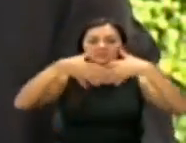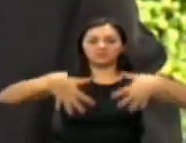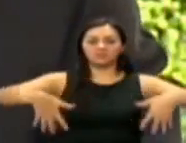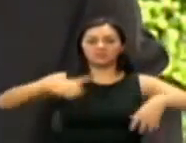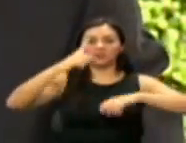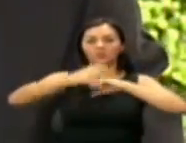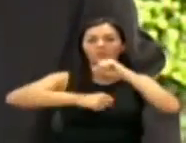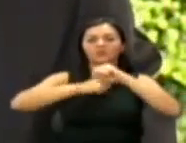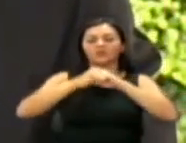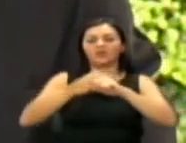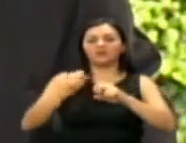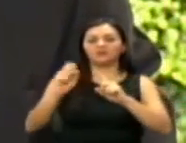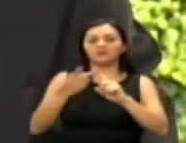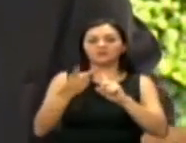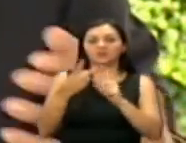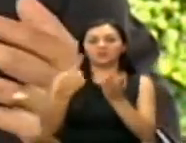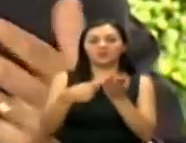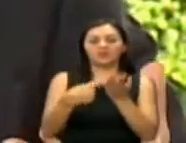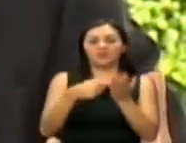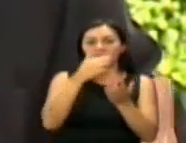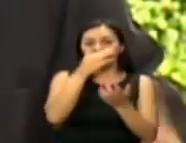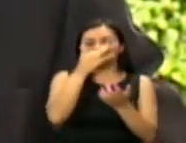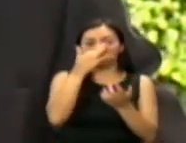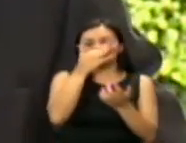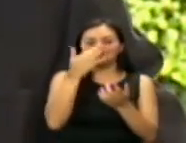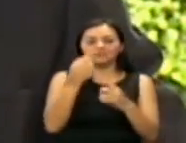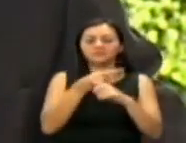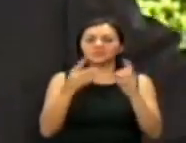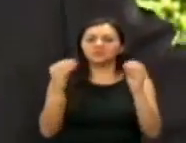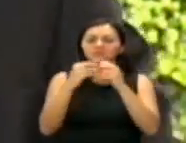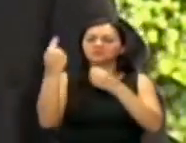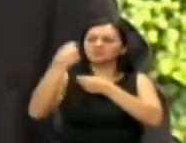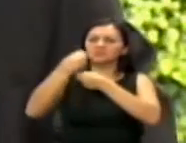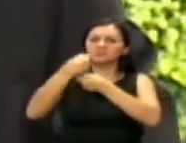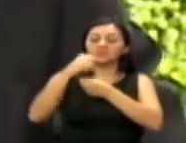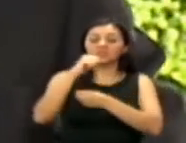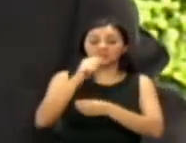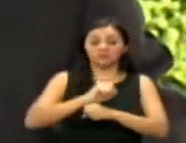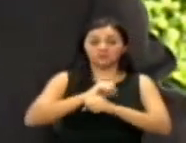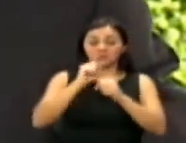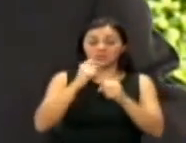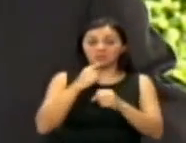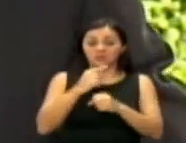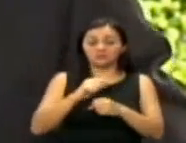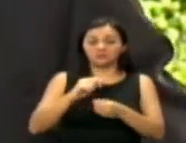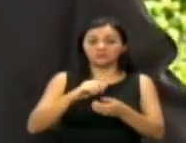para el segundo debate de esas leyes. Pero usted ve la arrogancia, la prepotencia. El jueves mañana, el